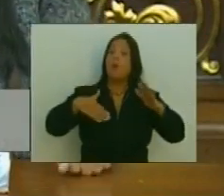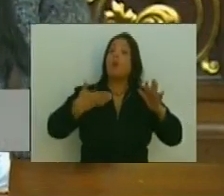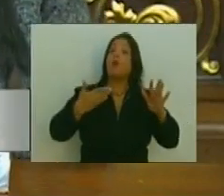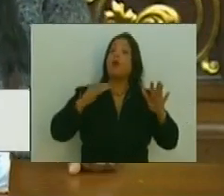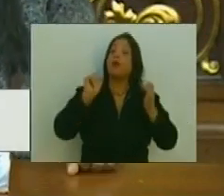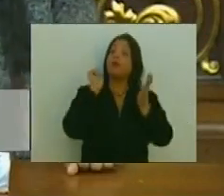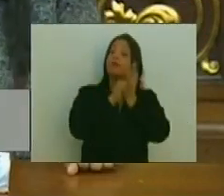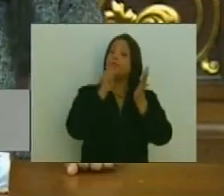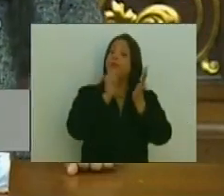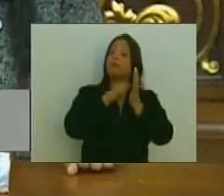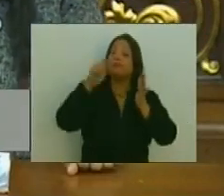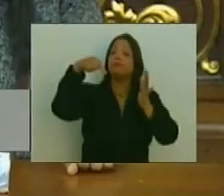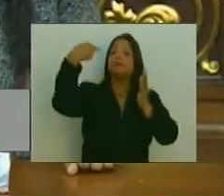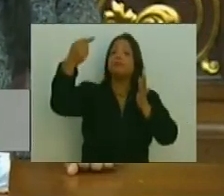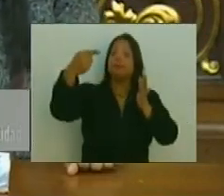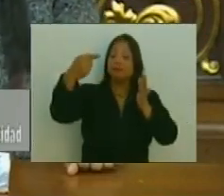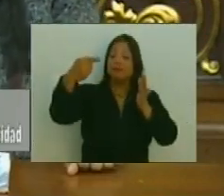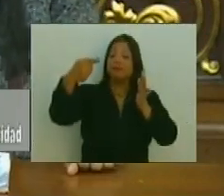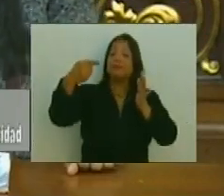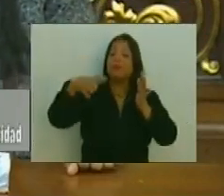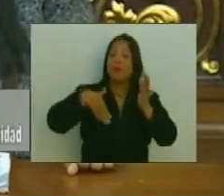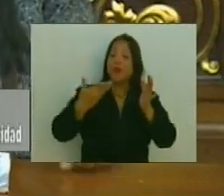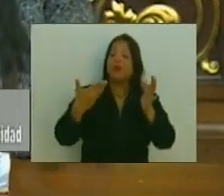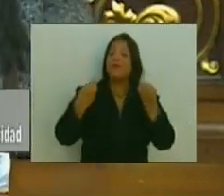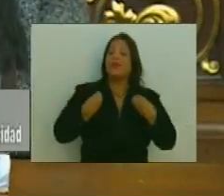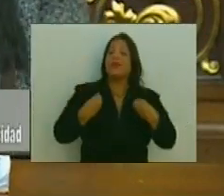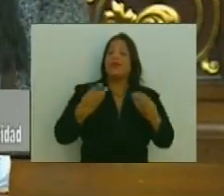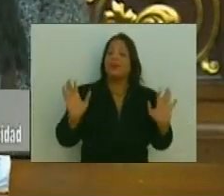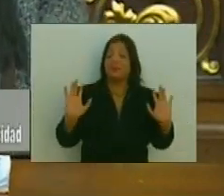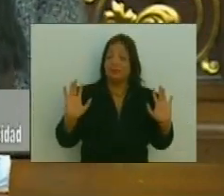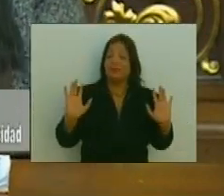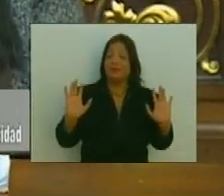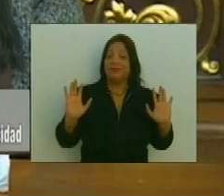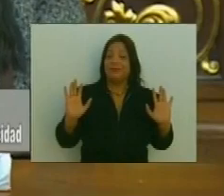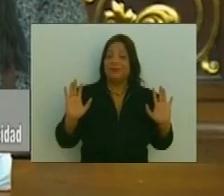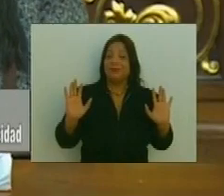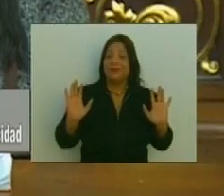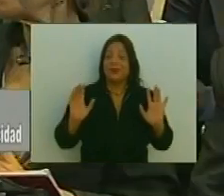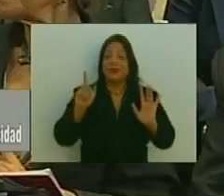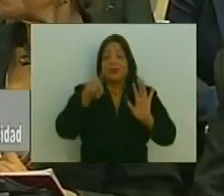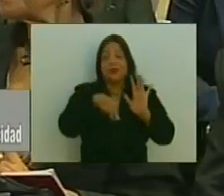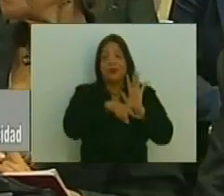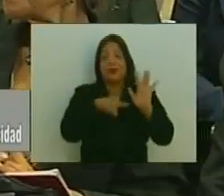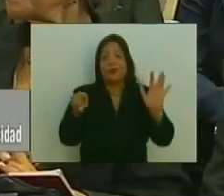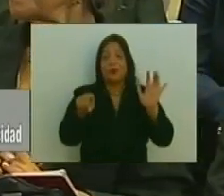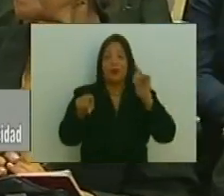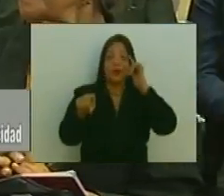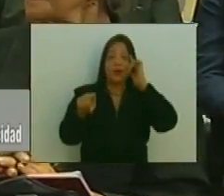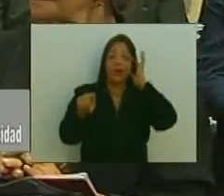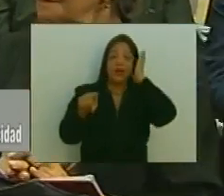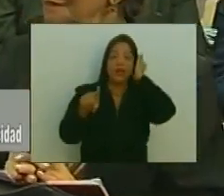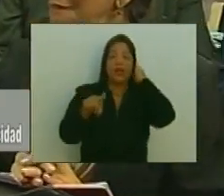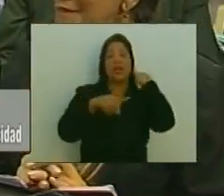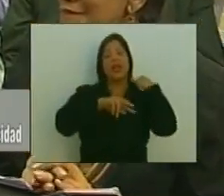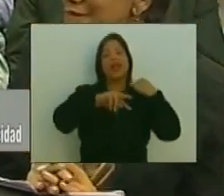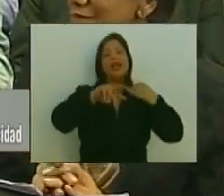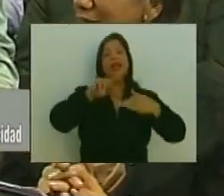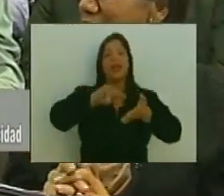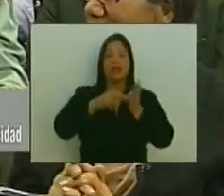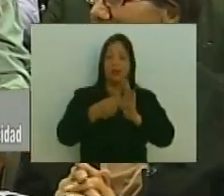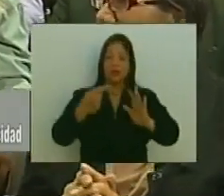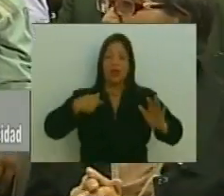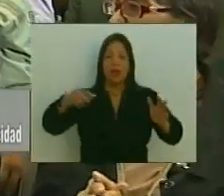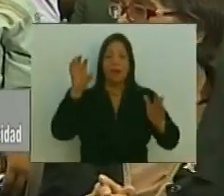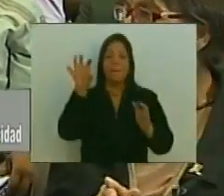la puerta en cualquier momento de la vida. Y aunque no fuere así, en el ejercicio de la construcción de una patria de